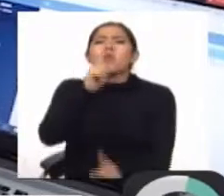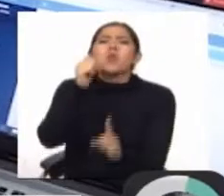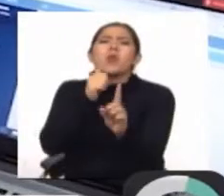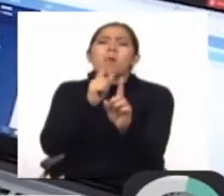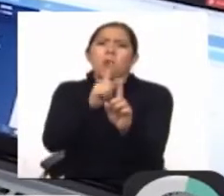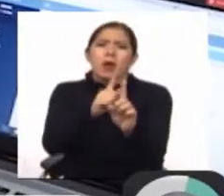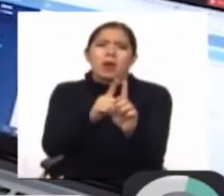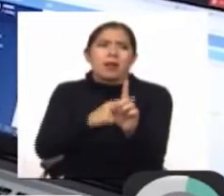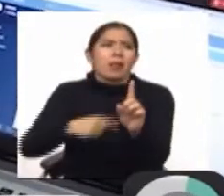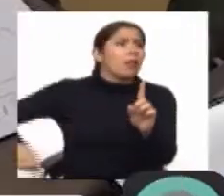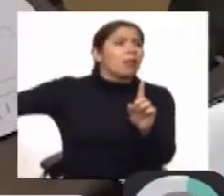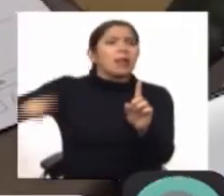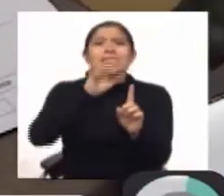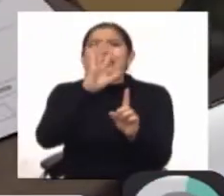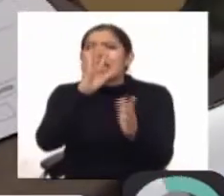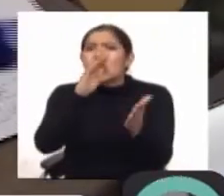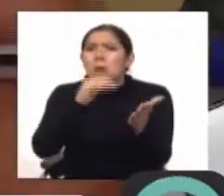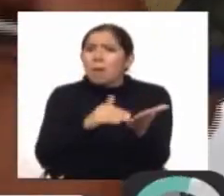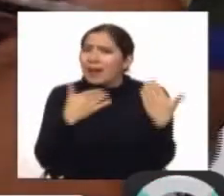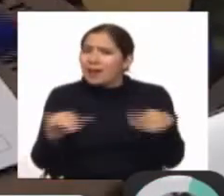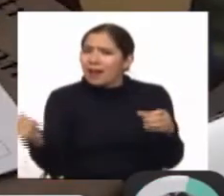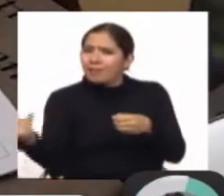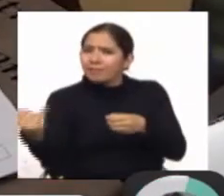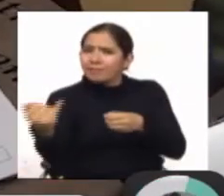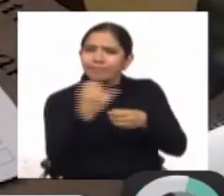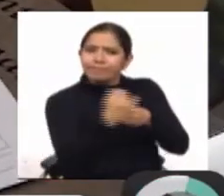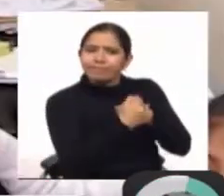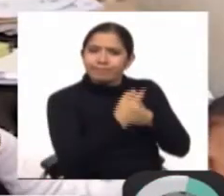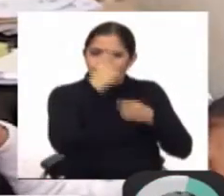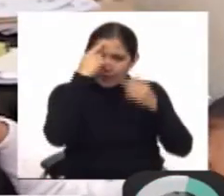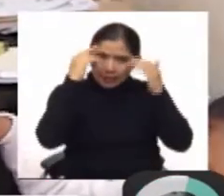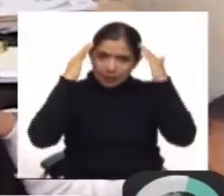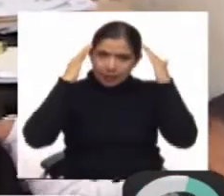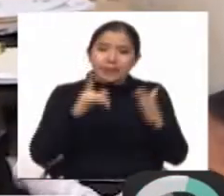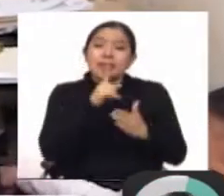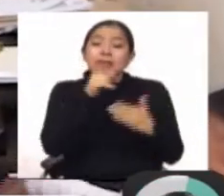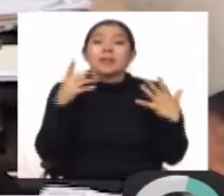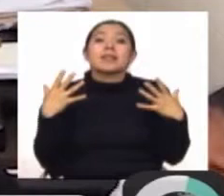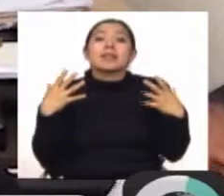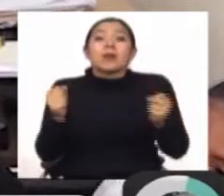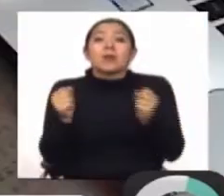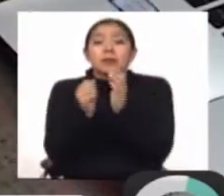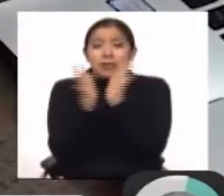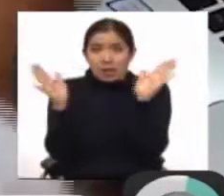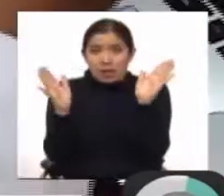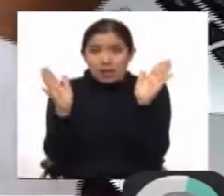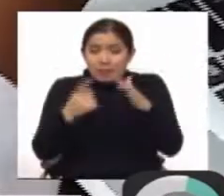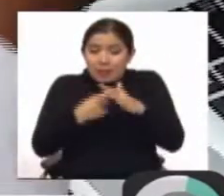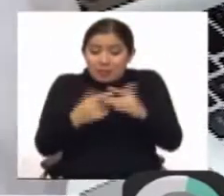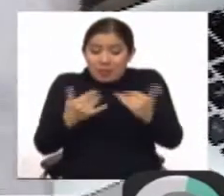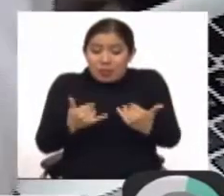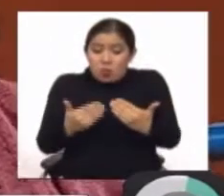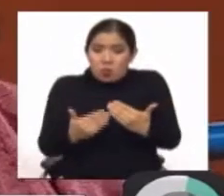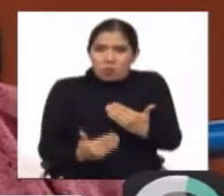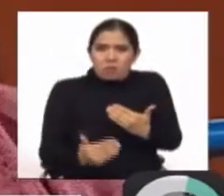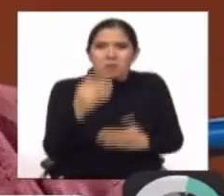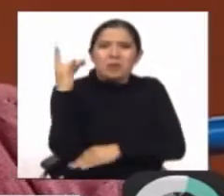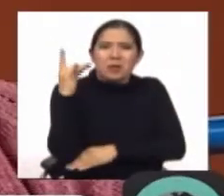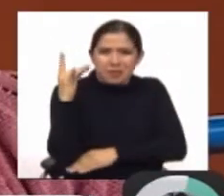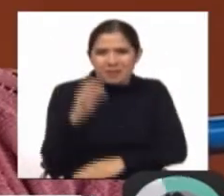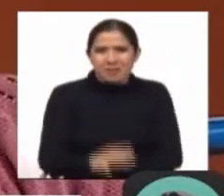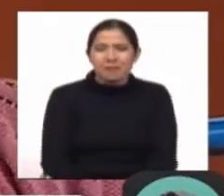5.000 personas que ya se inscribieron para la atención del Sistema Único de Salud, registro que inició en todo el país. Yo